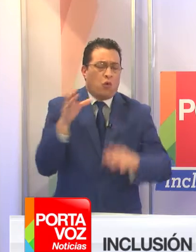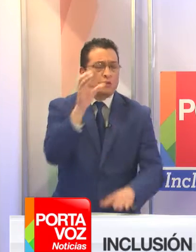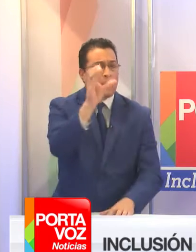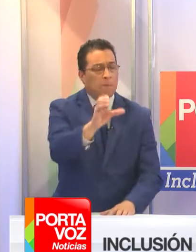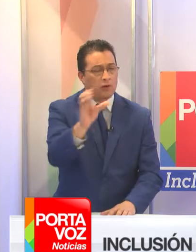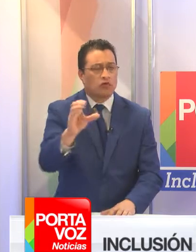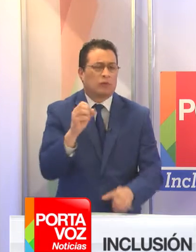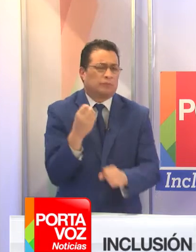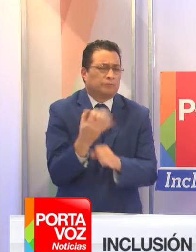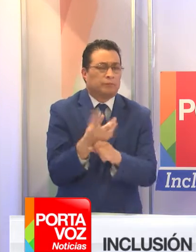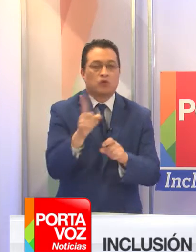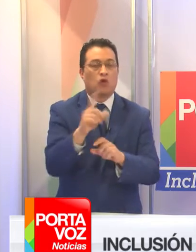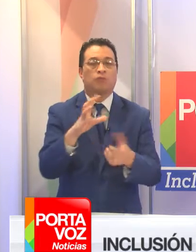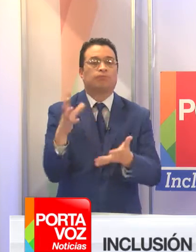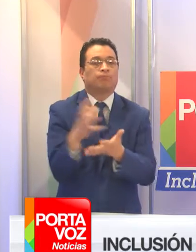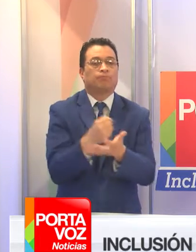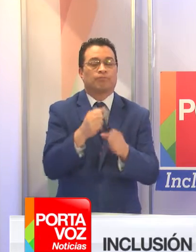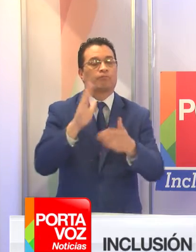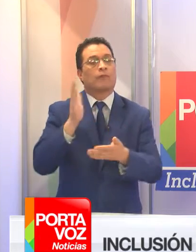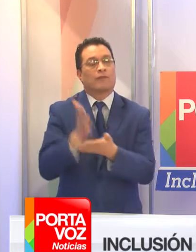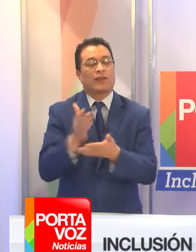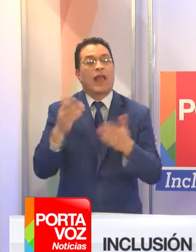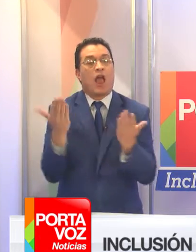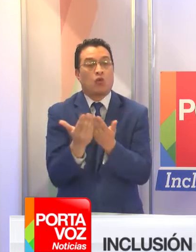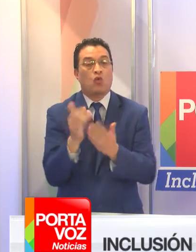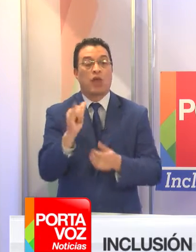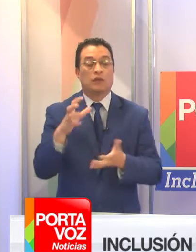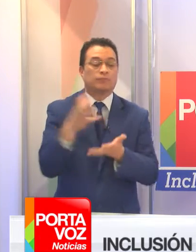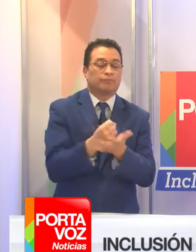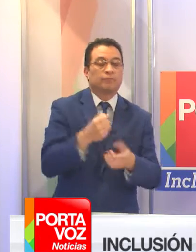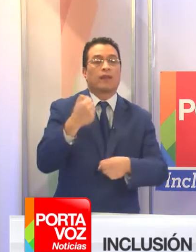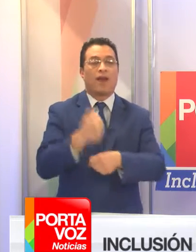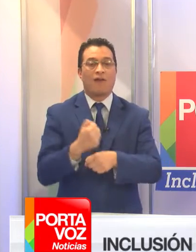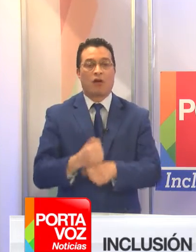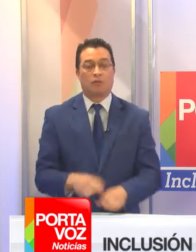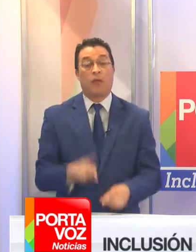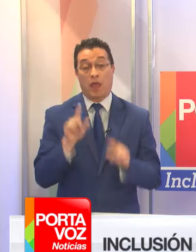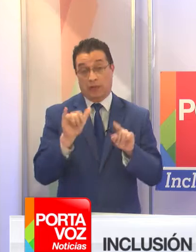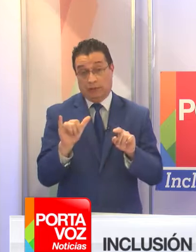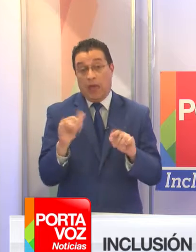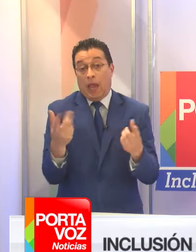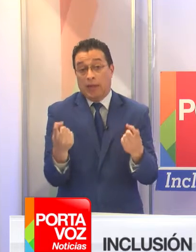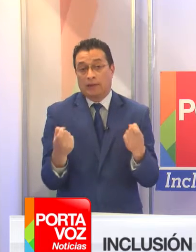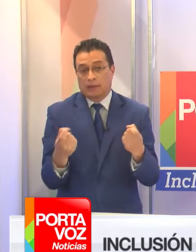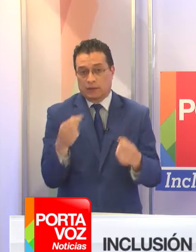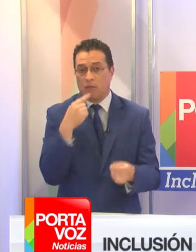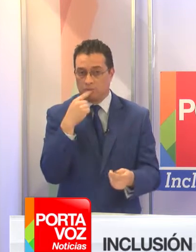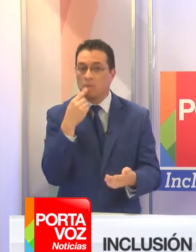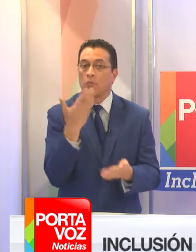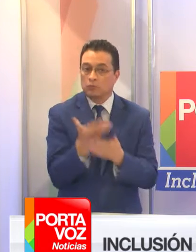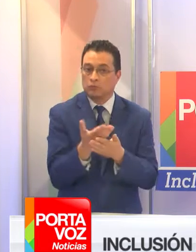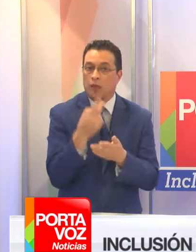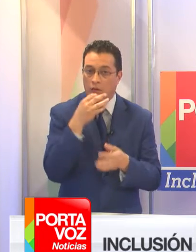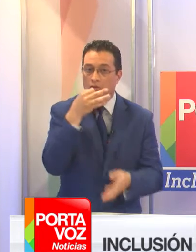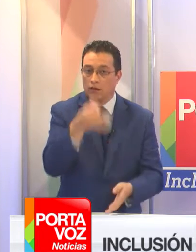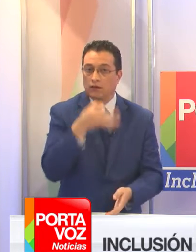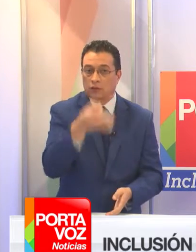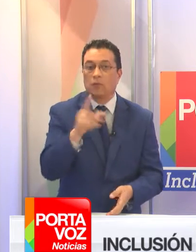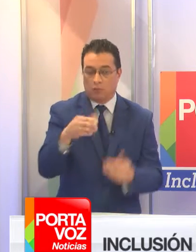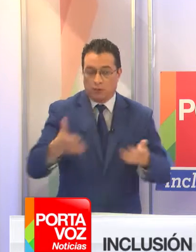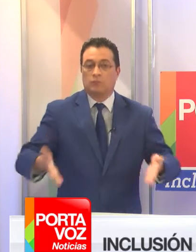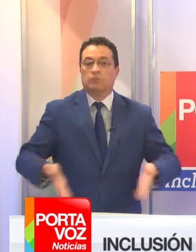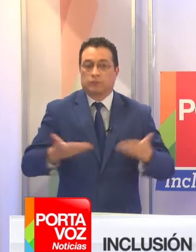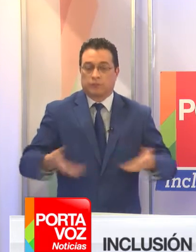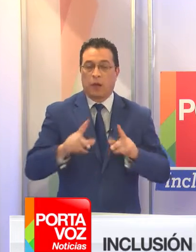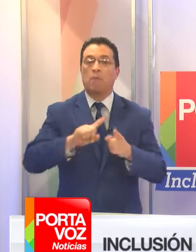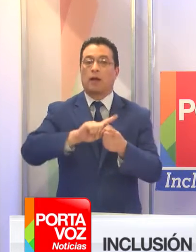no logra terminar sus estudios ni conseguir un trabajo. Y es necesario hacerlo presente para impulsar a que las cosas